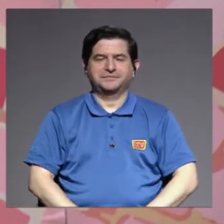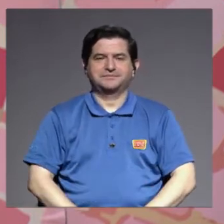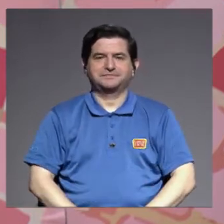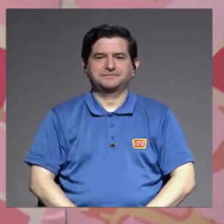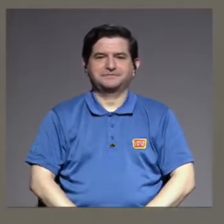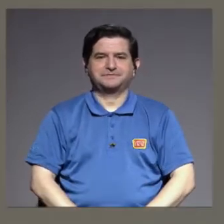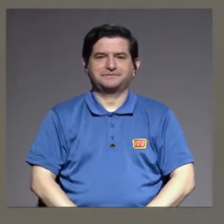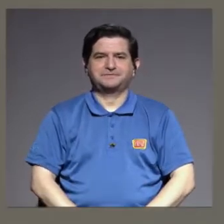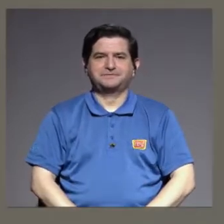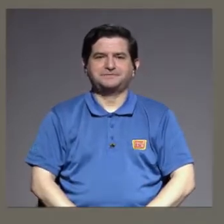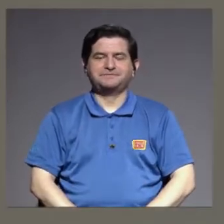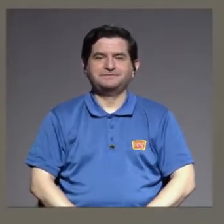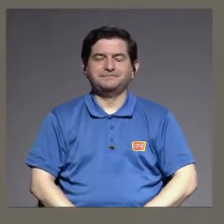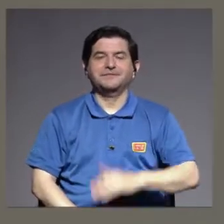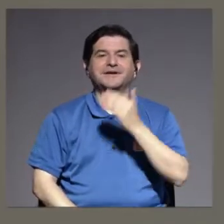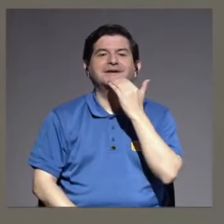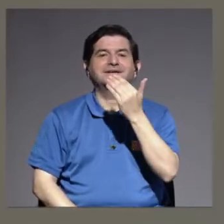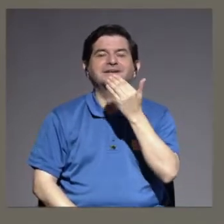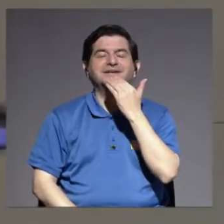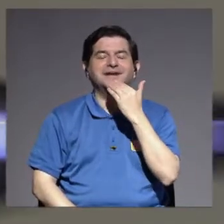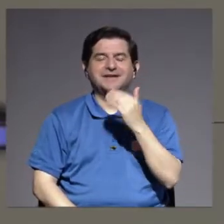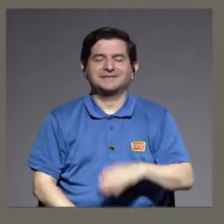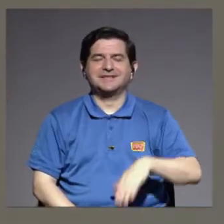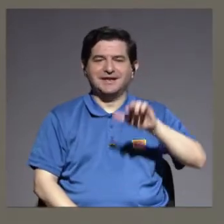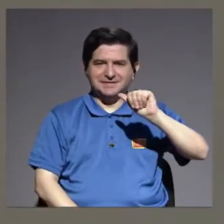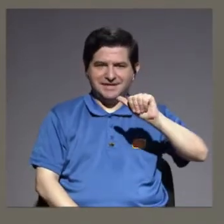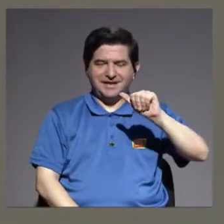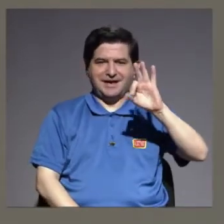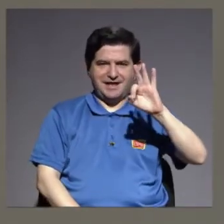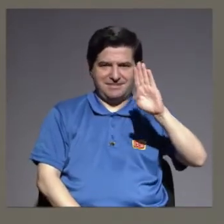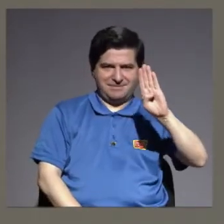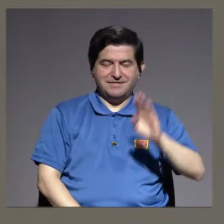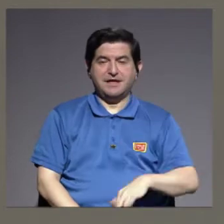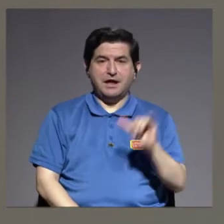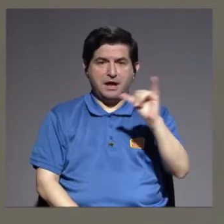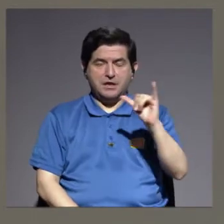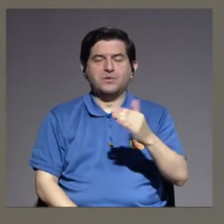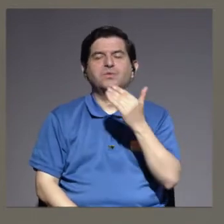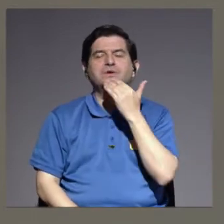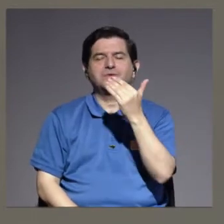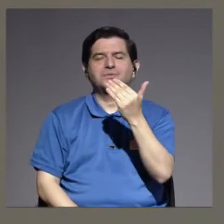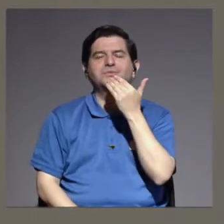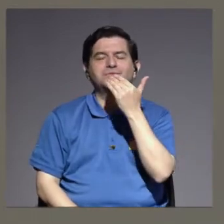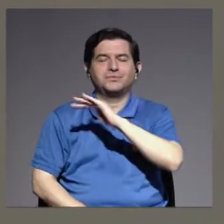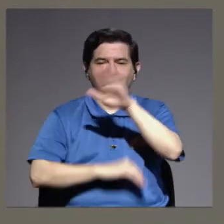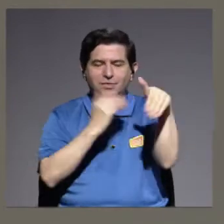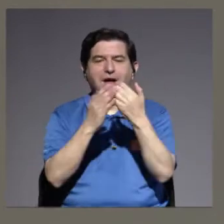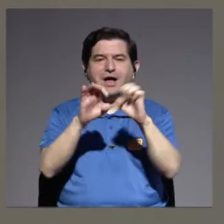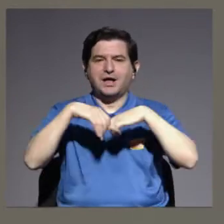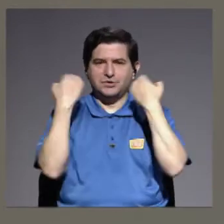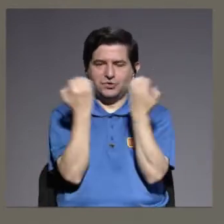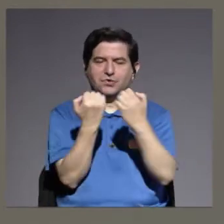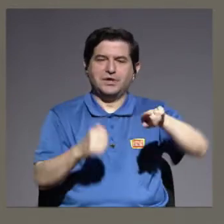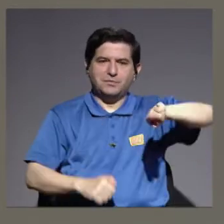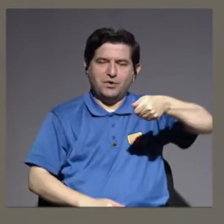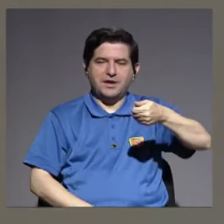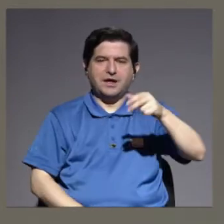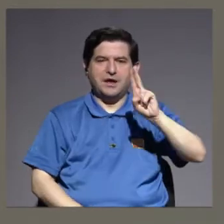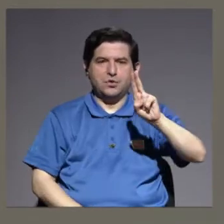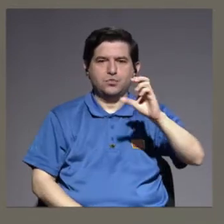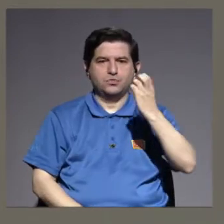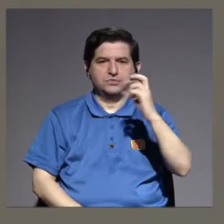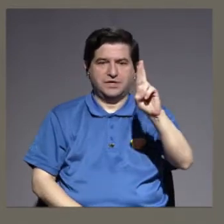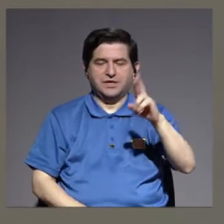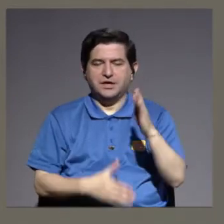información. Muchas gracias, doña Alejandra, y de igual modo hacerles un agradecimiento a todo el equipo de Canal UCR por